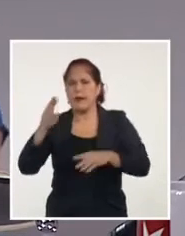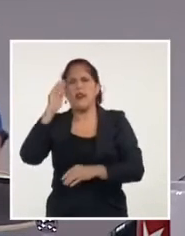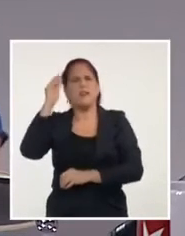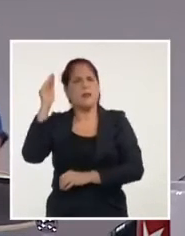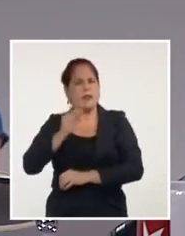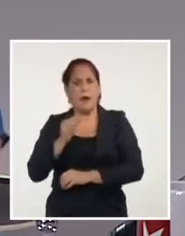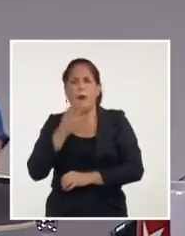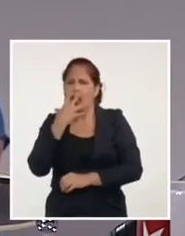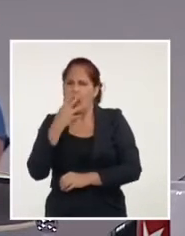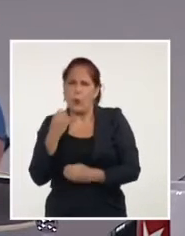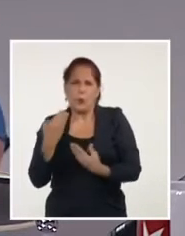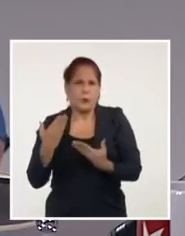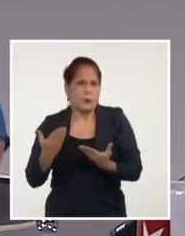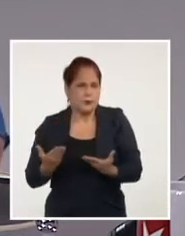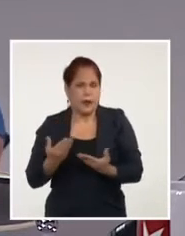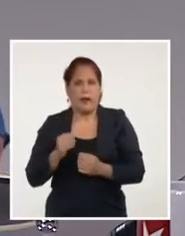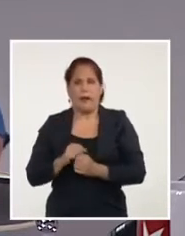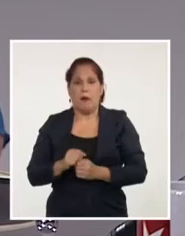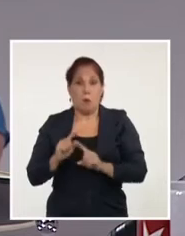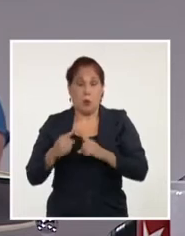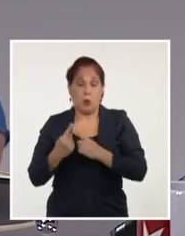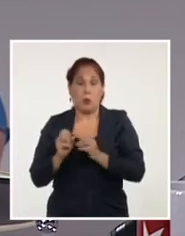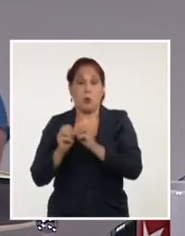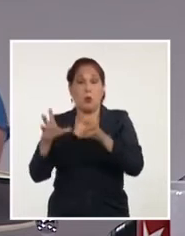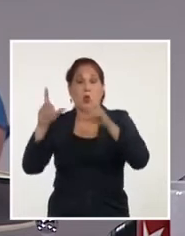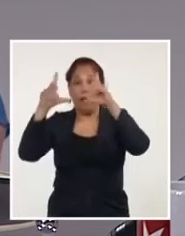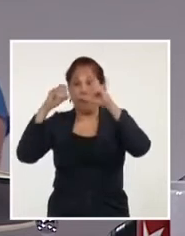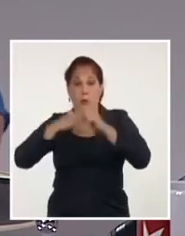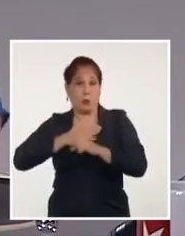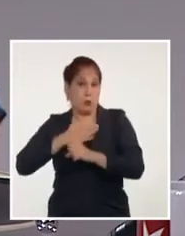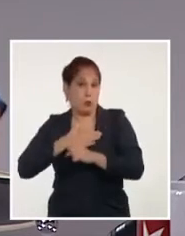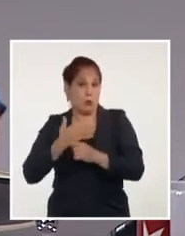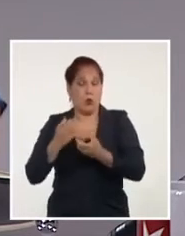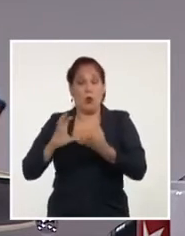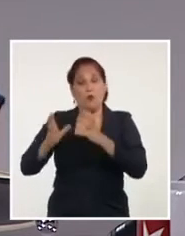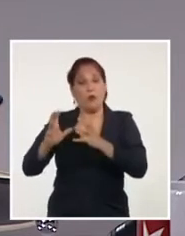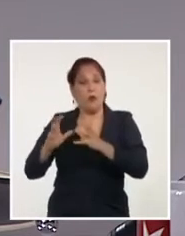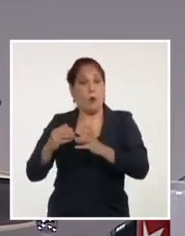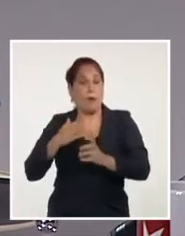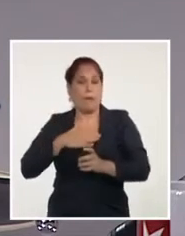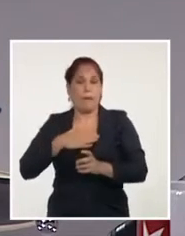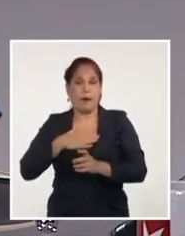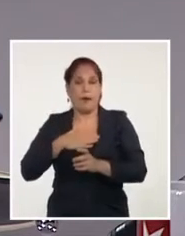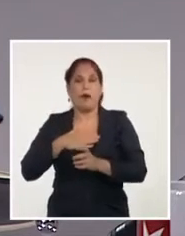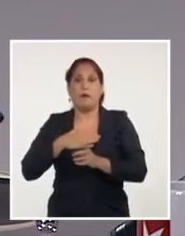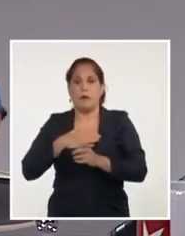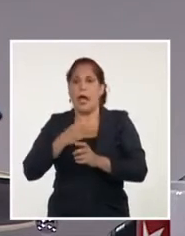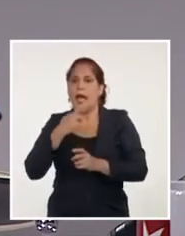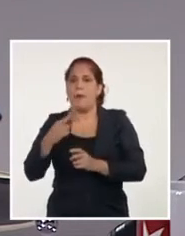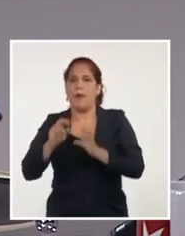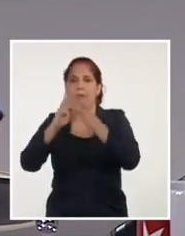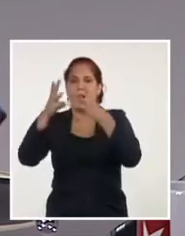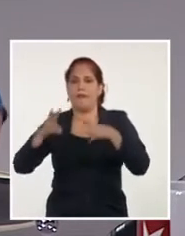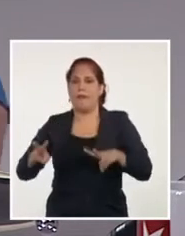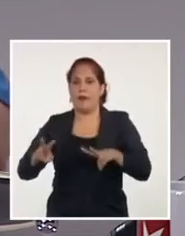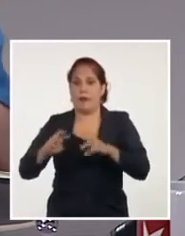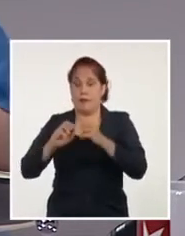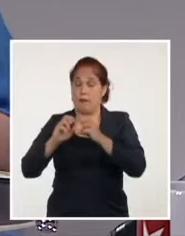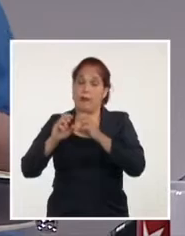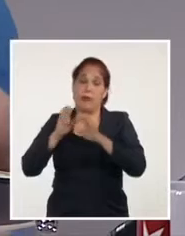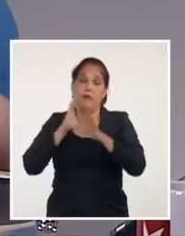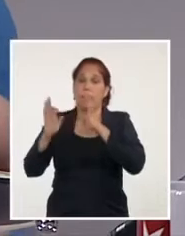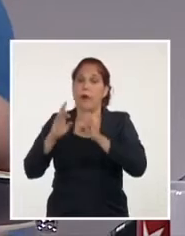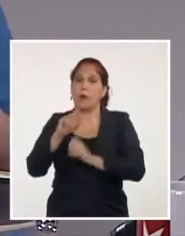lidiando con esos sistemas que no son omnipotentes. Porque